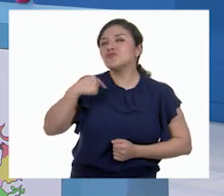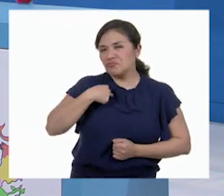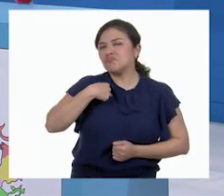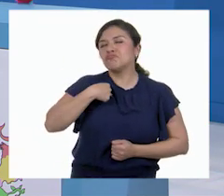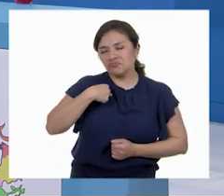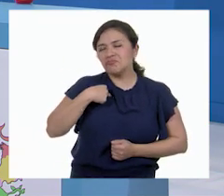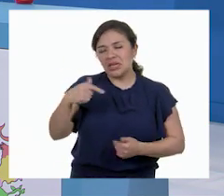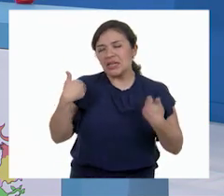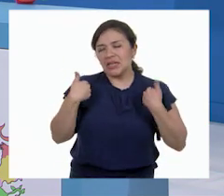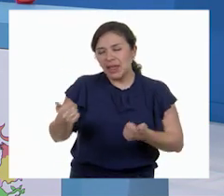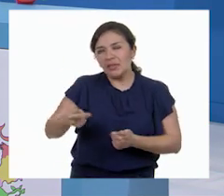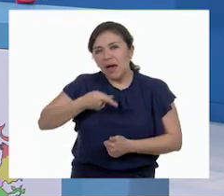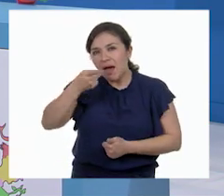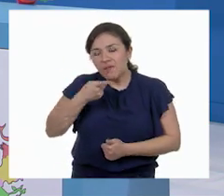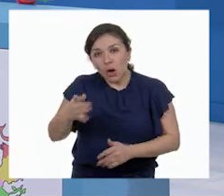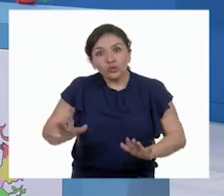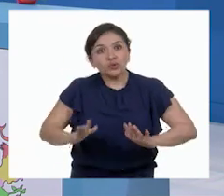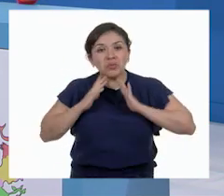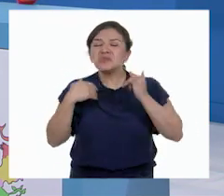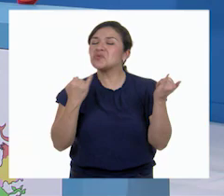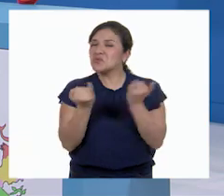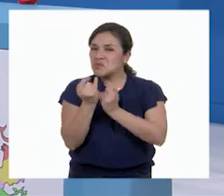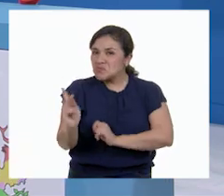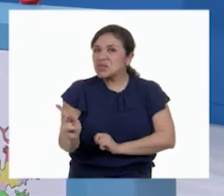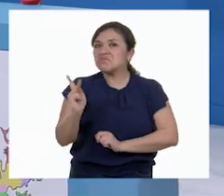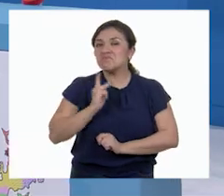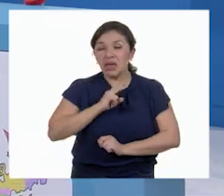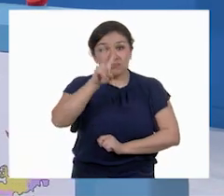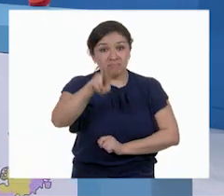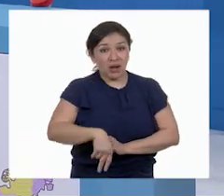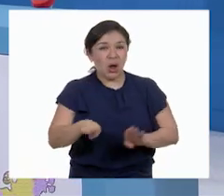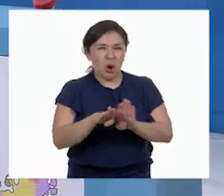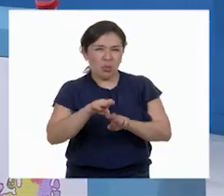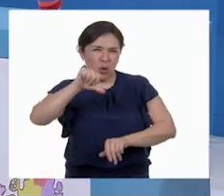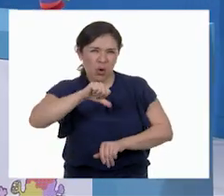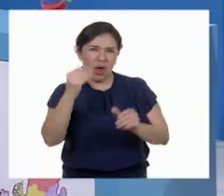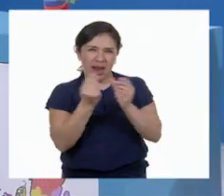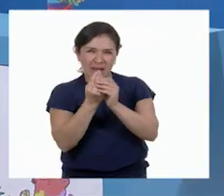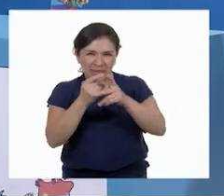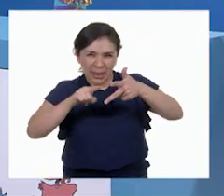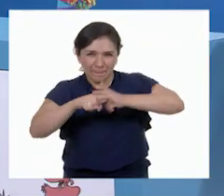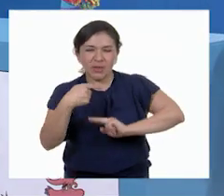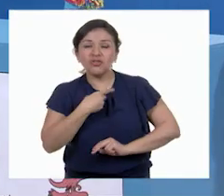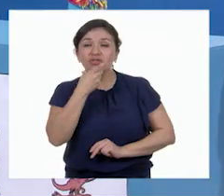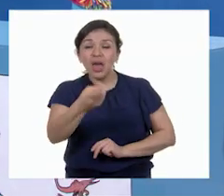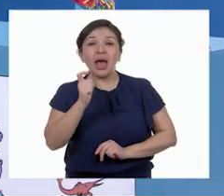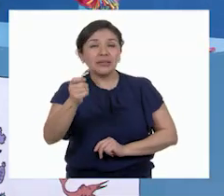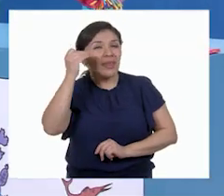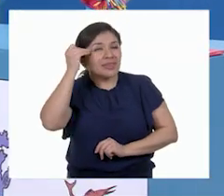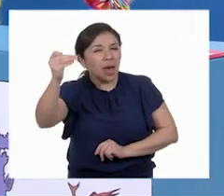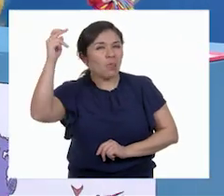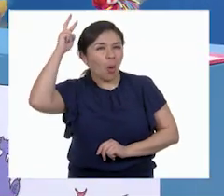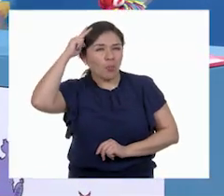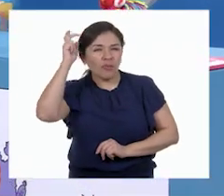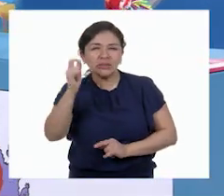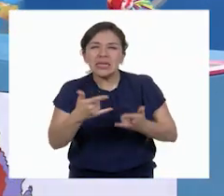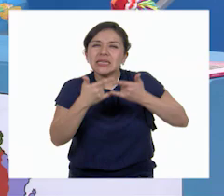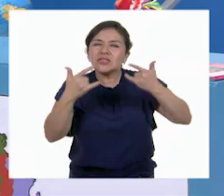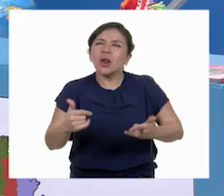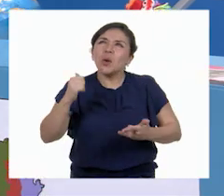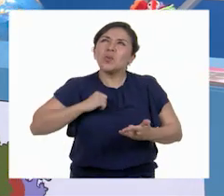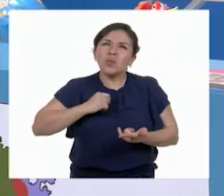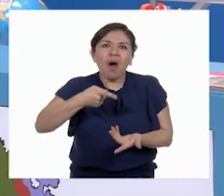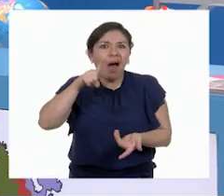por completo tu asombro. Y sí, como decíamos al principio de la clase, el Porfiriato es un periodo histórico lleno